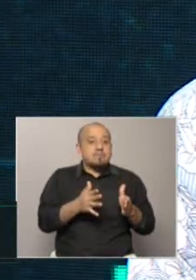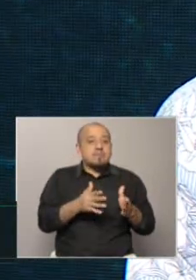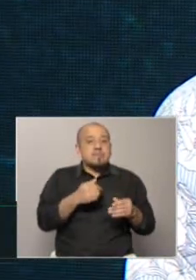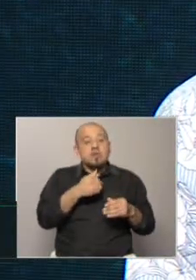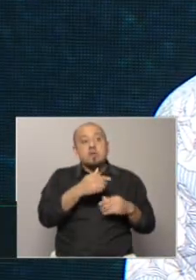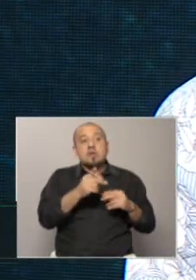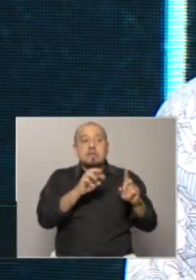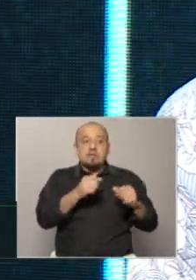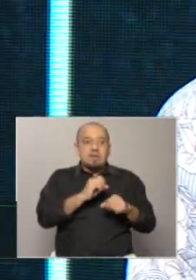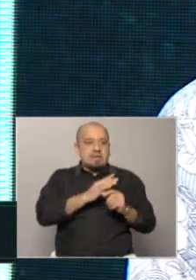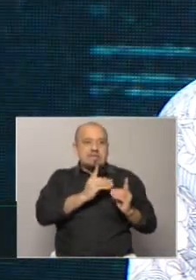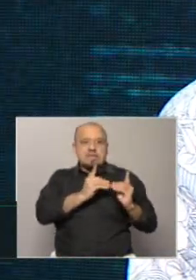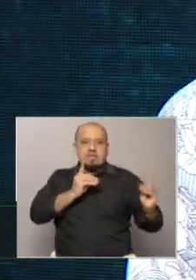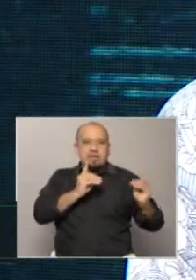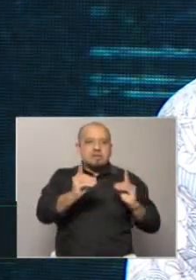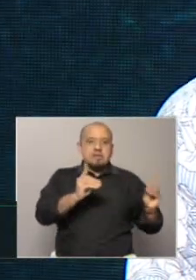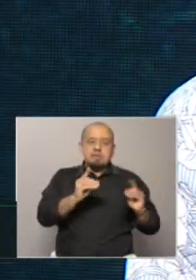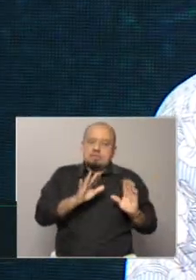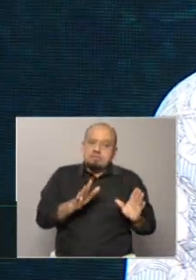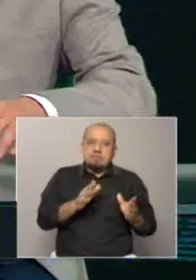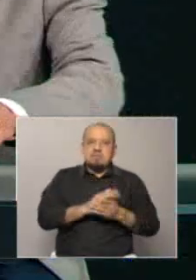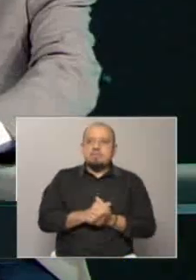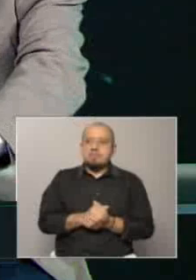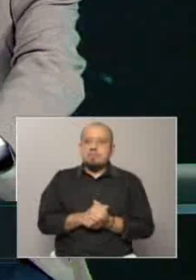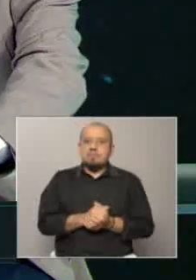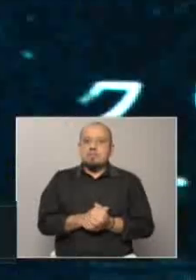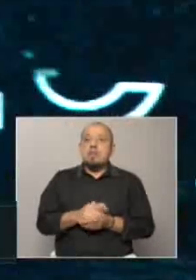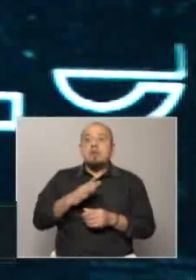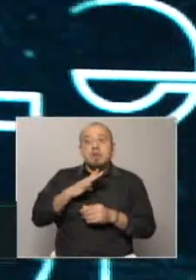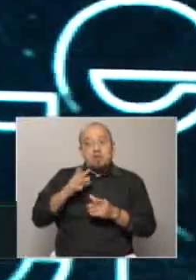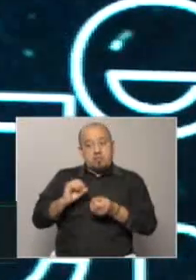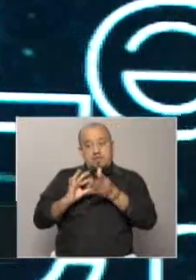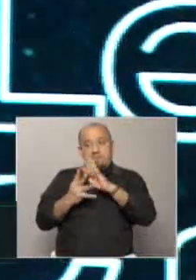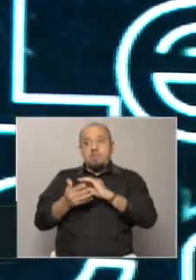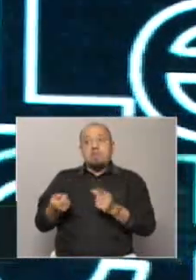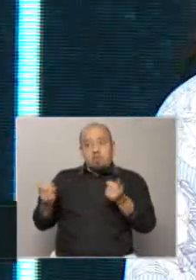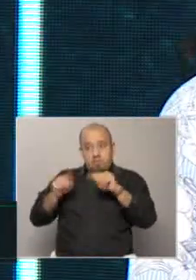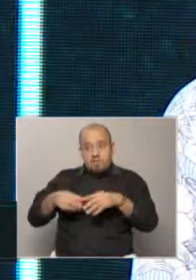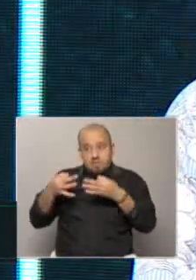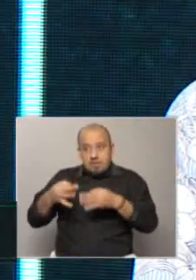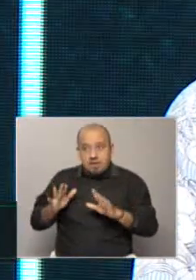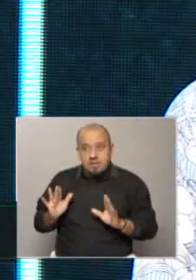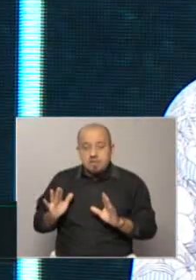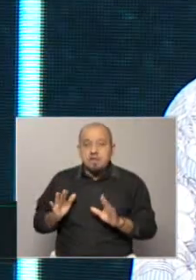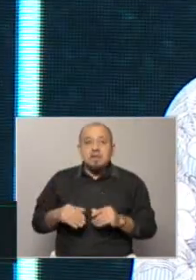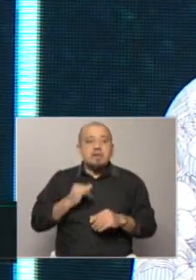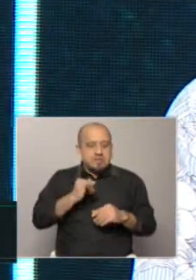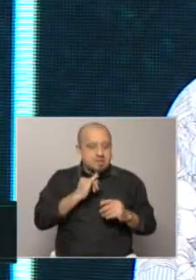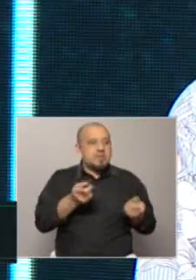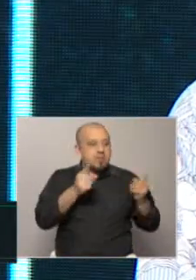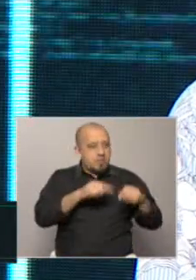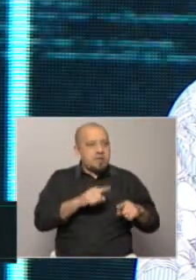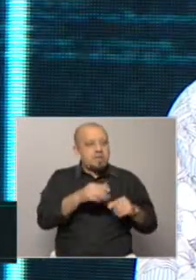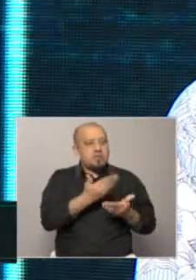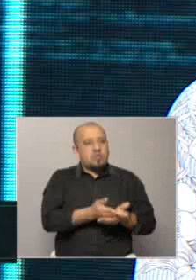este alejamiento ha sido cruel. Pero ha sido, también es una muy linda forma de volver, ¿no? Por supuesto, una hermosa todo, forma muy de volver. Un innovador, sí, de